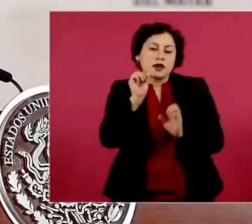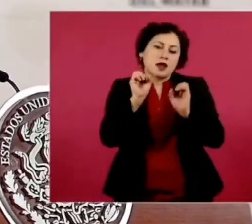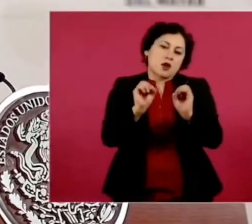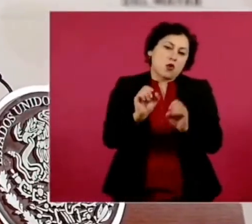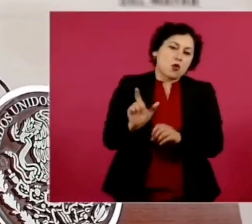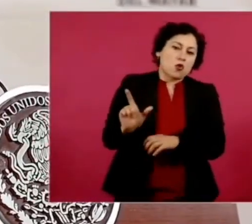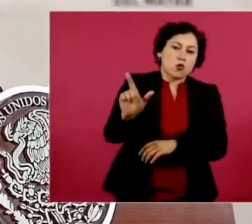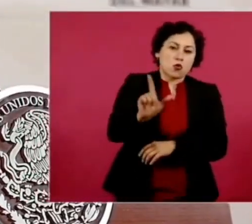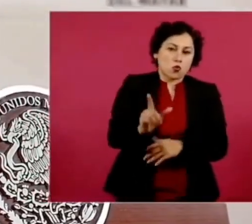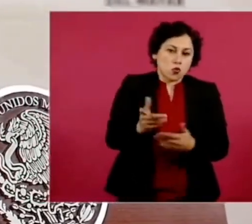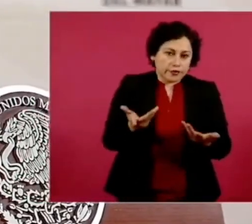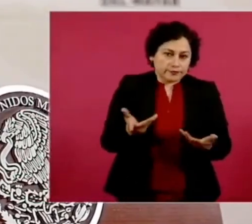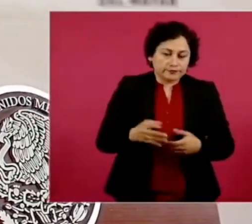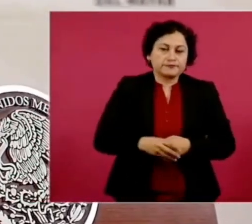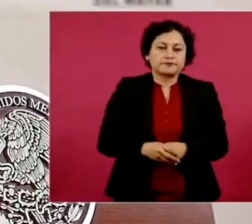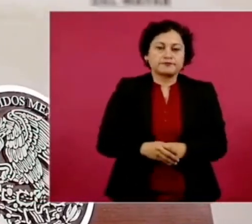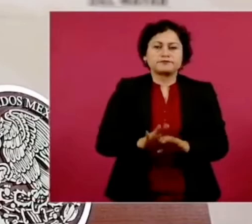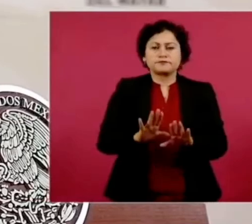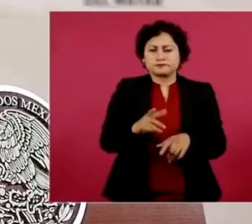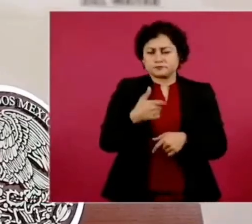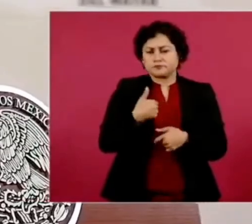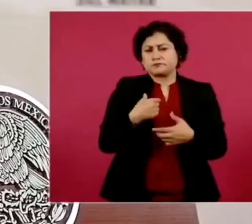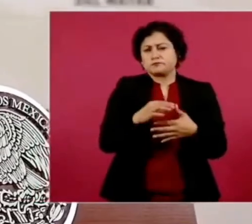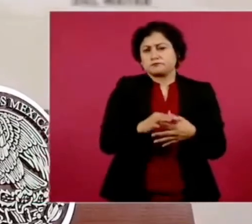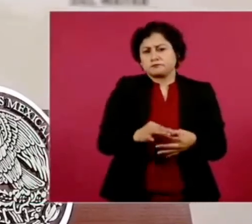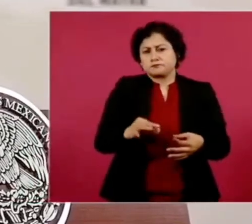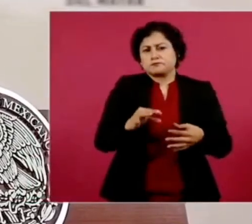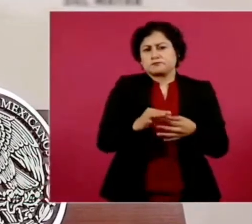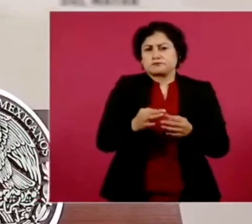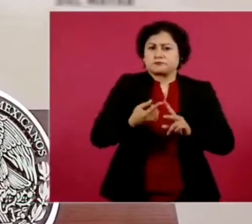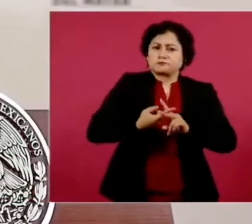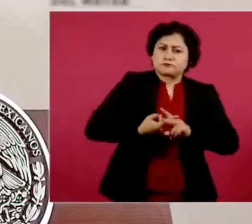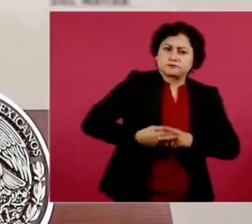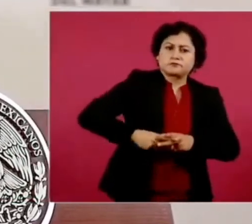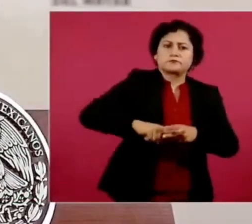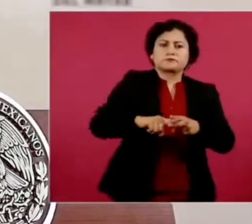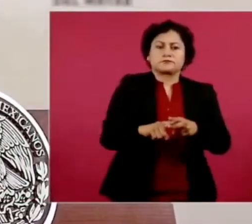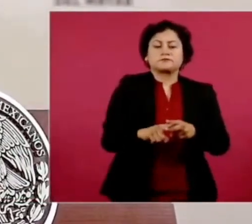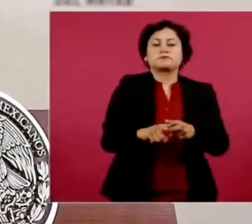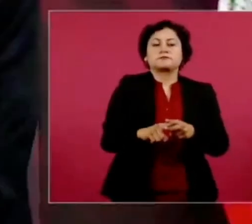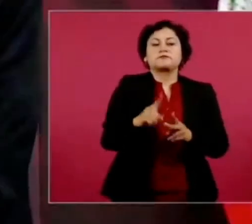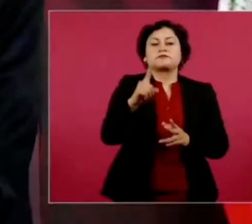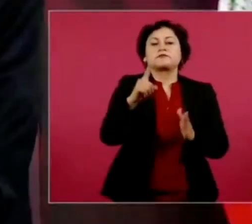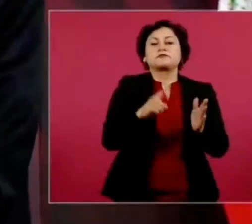Empiezo por contar que en 1855,